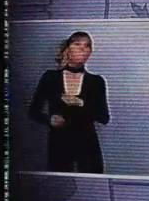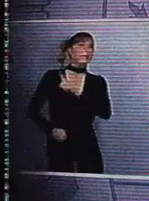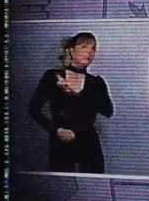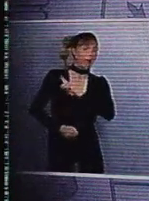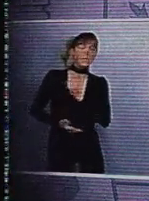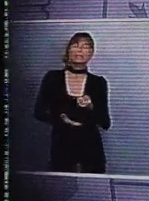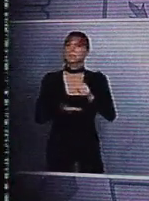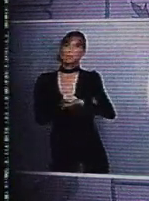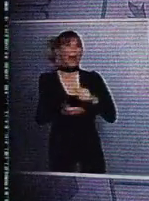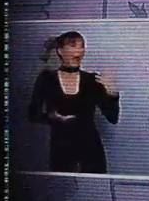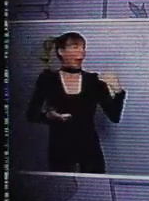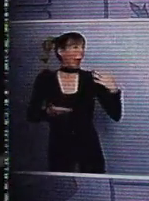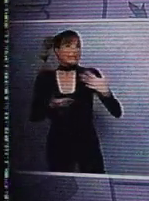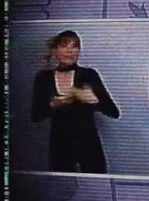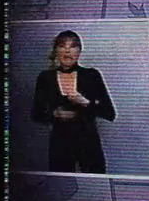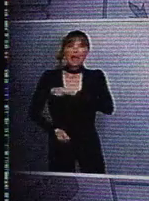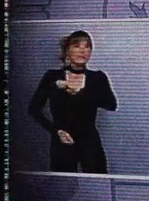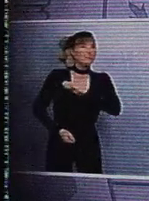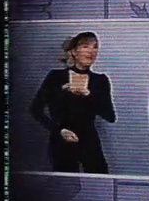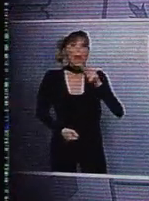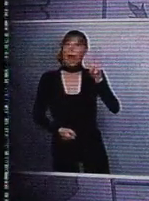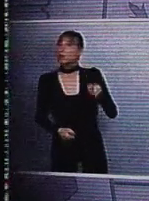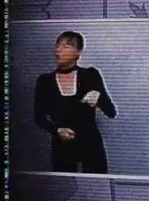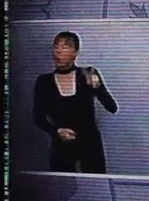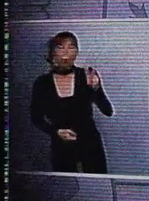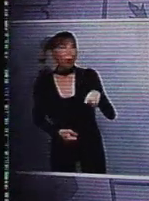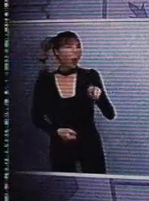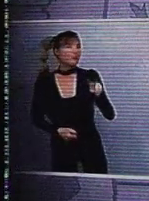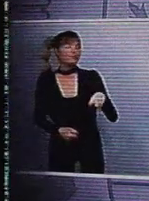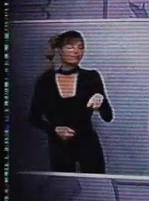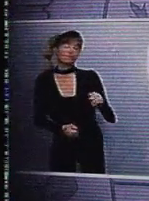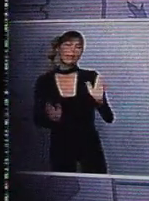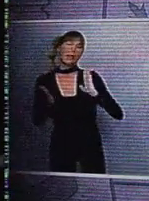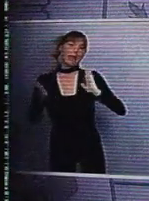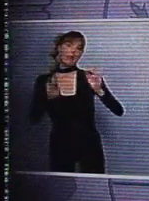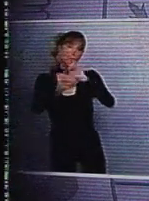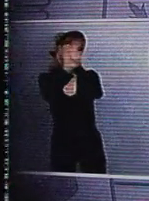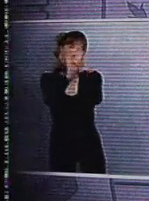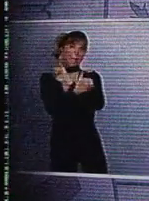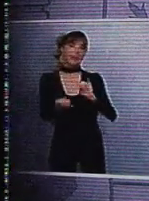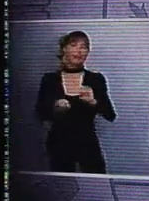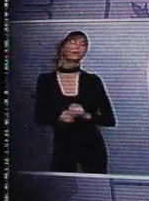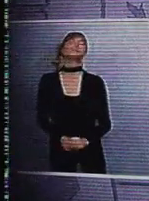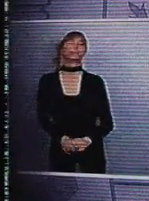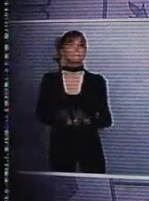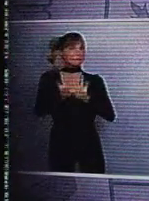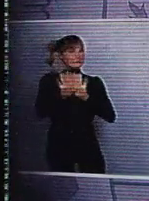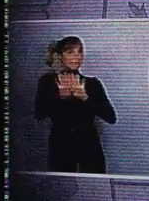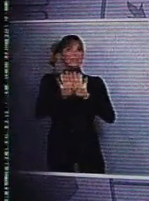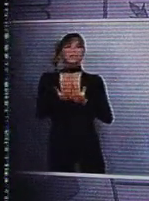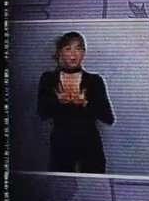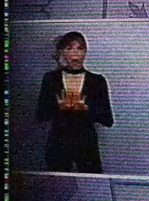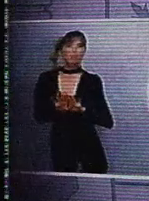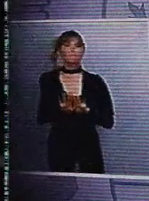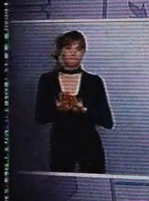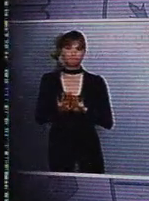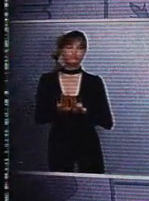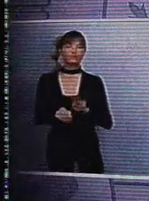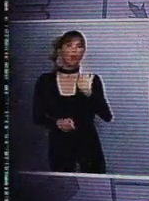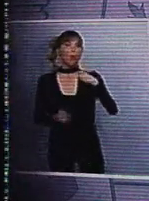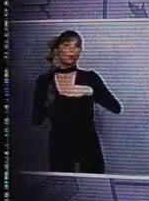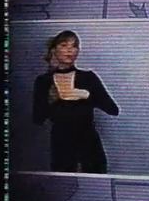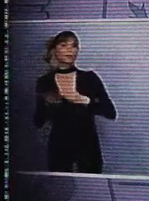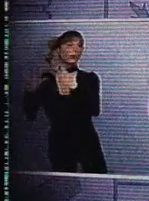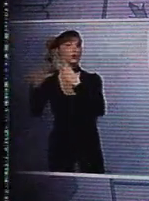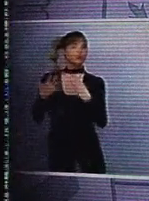incompetencia activa cada puente colapsado cada camino destruido cada casa inundada lleva la firma de un